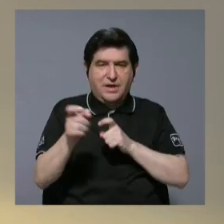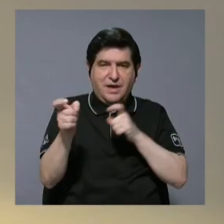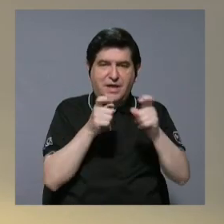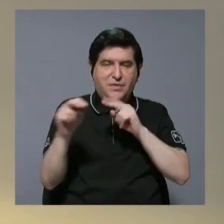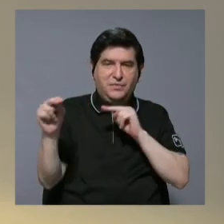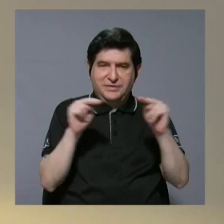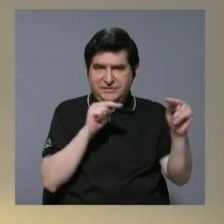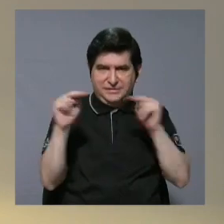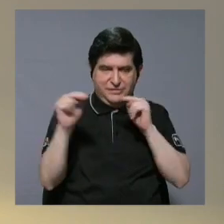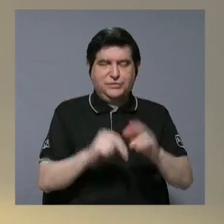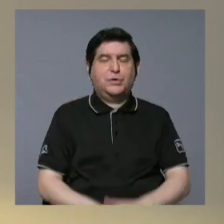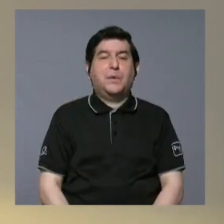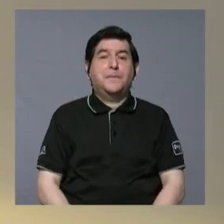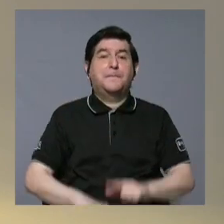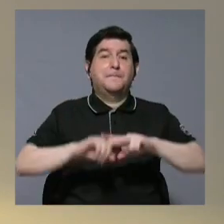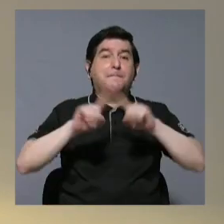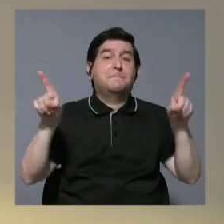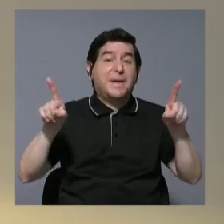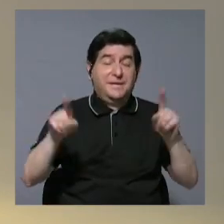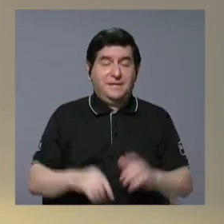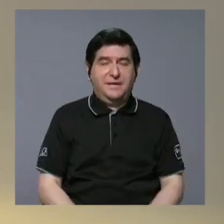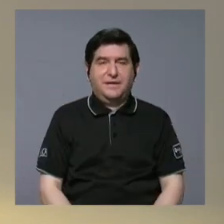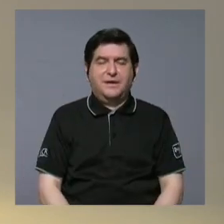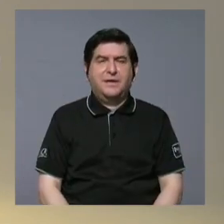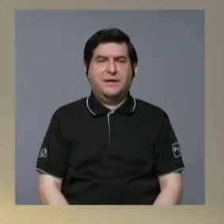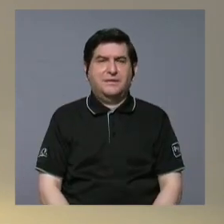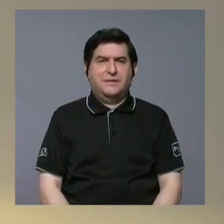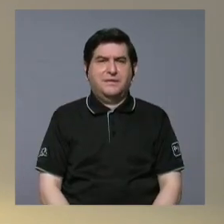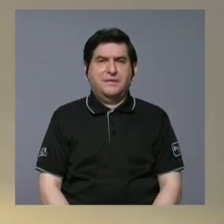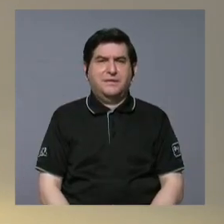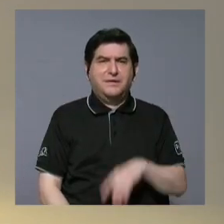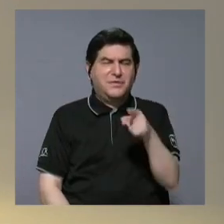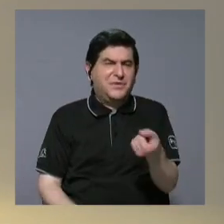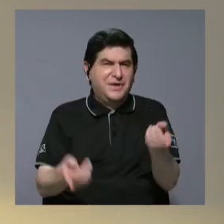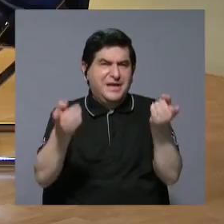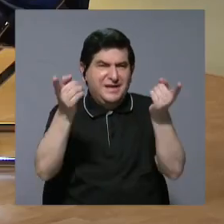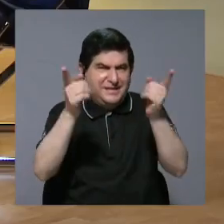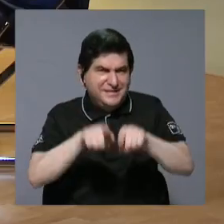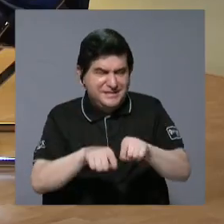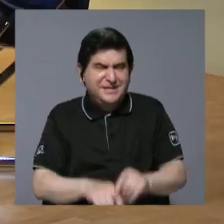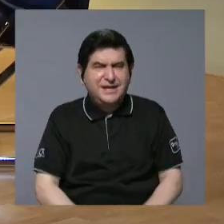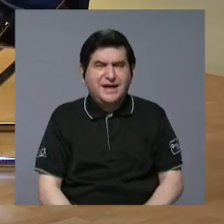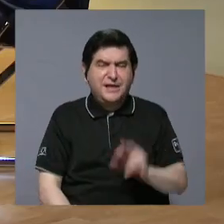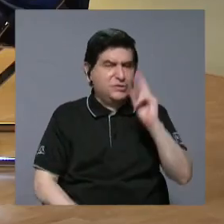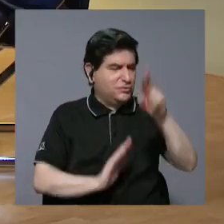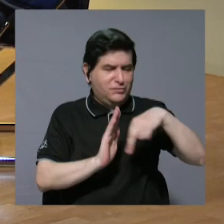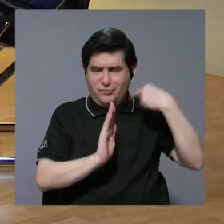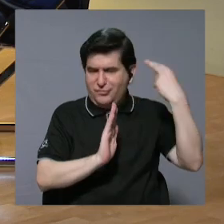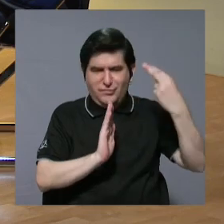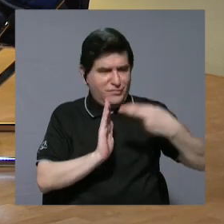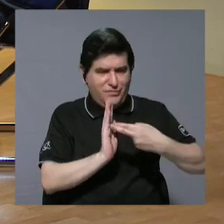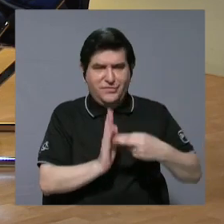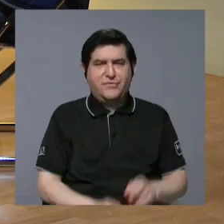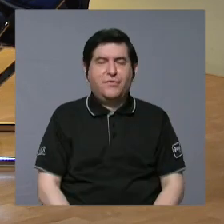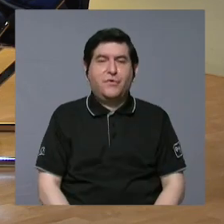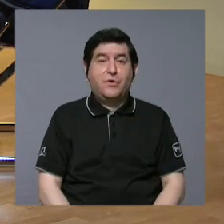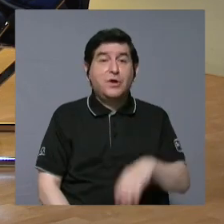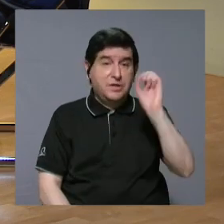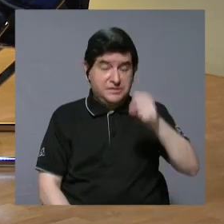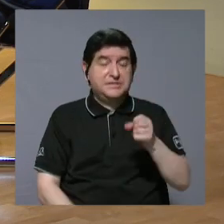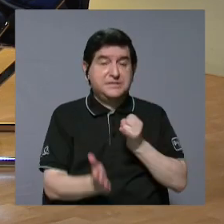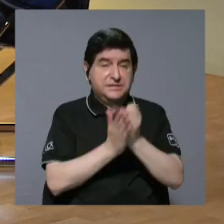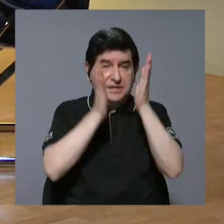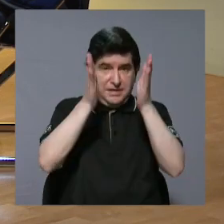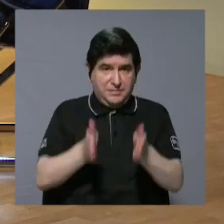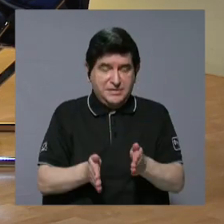de Negocios, pero en esto no es tanto ese el papel, sino un investigador en